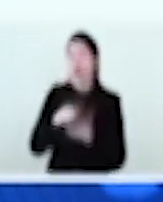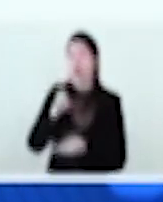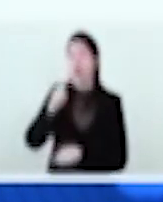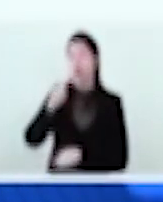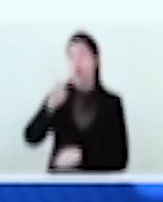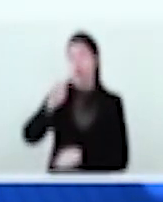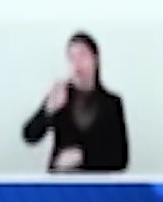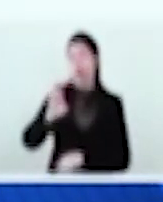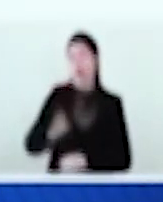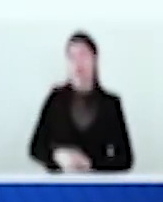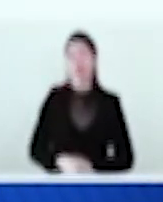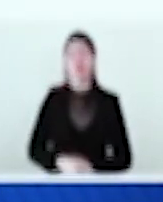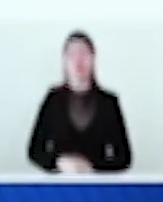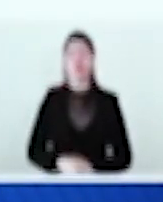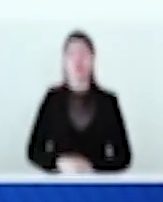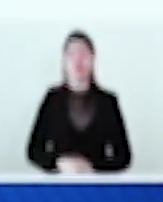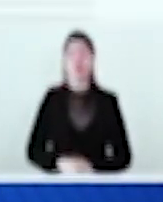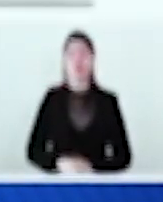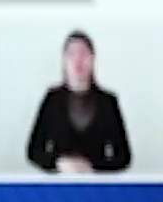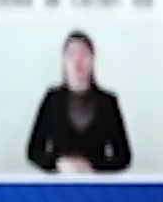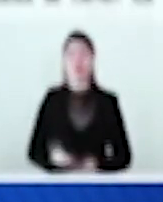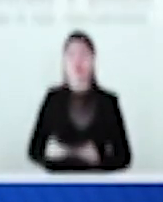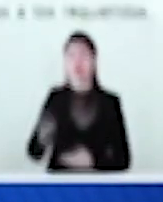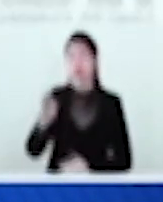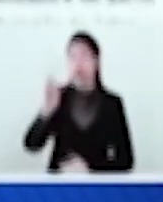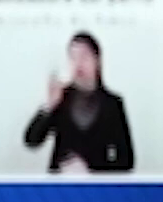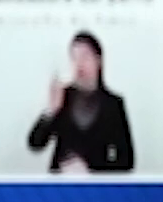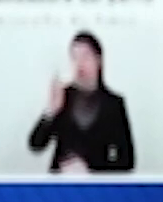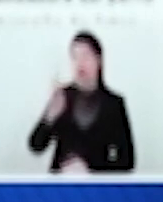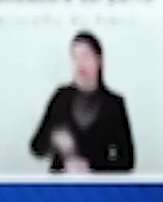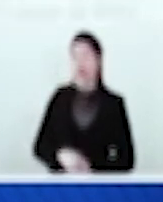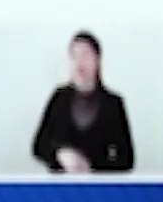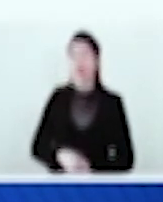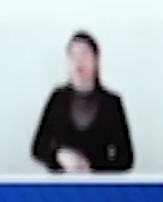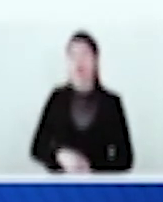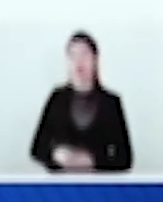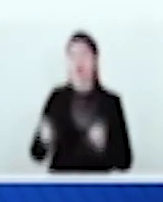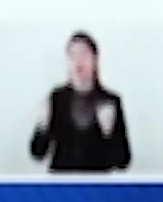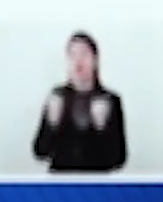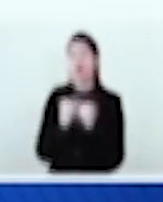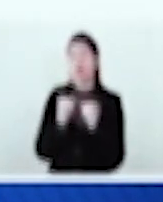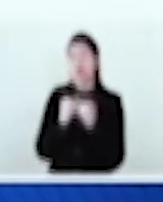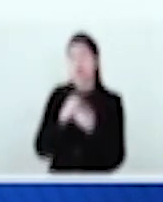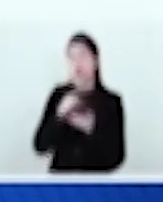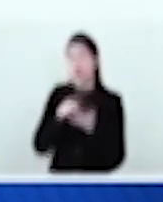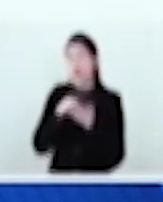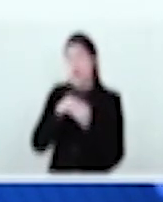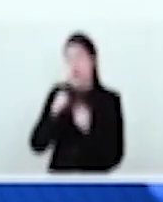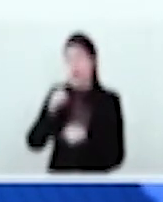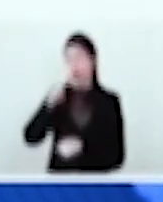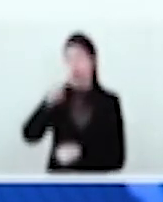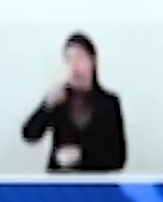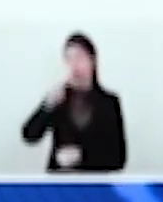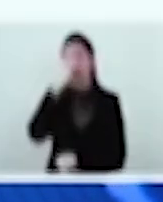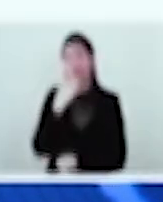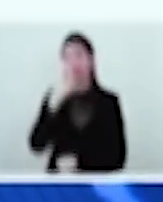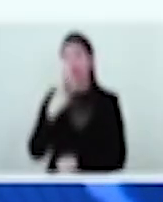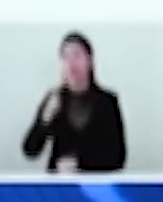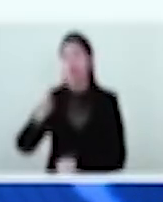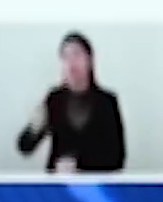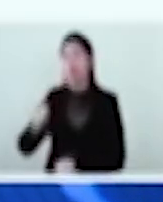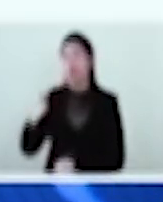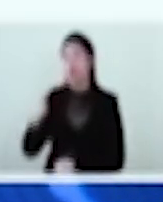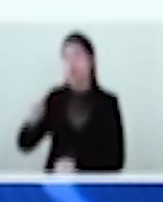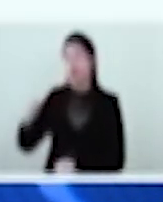grieta, una inclinación de una trave de acero que no te avisara que estaba fallando la estructura,